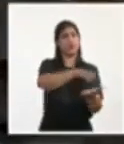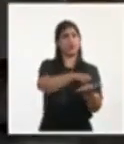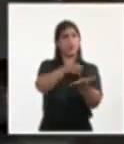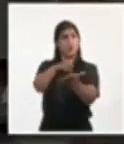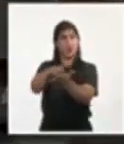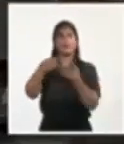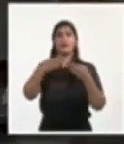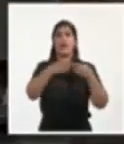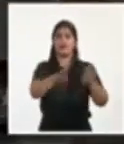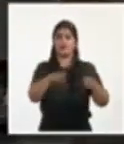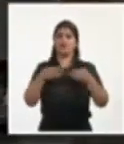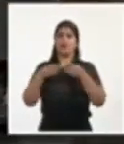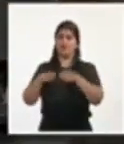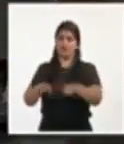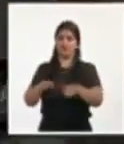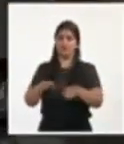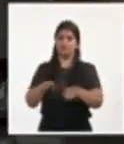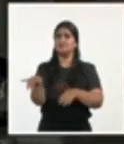por supuesto,